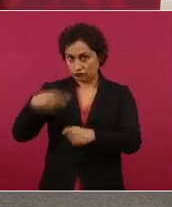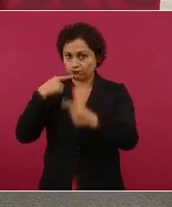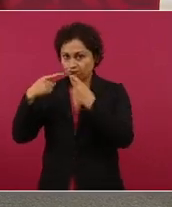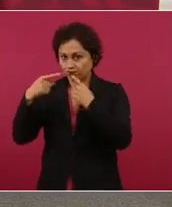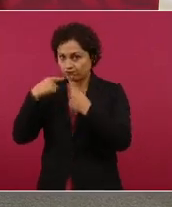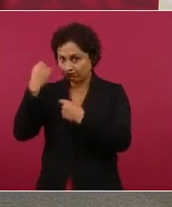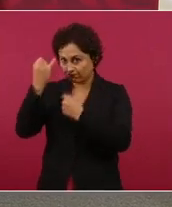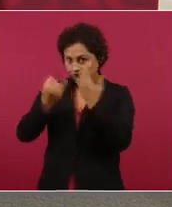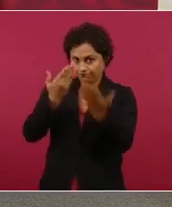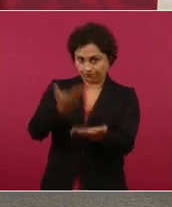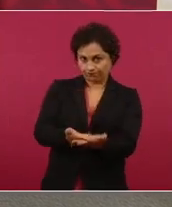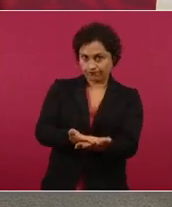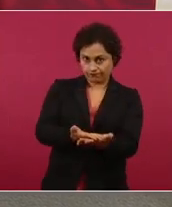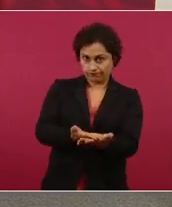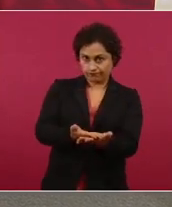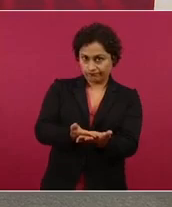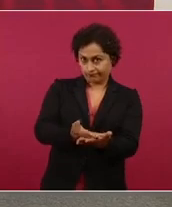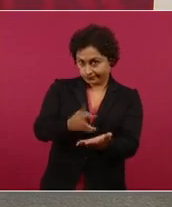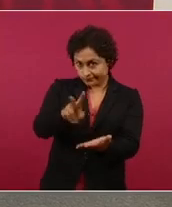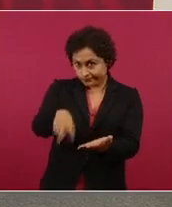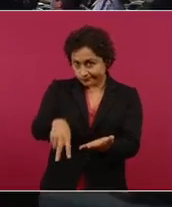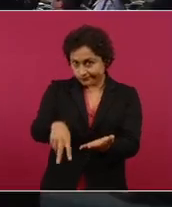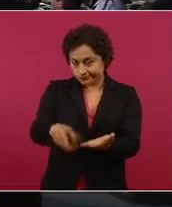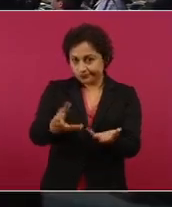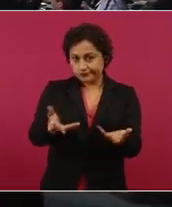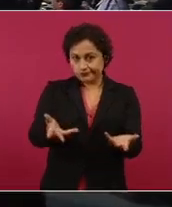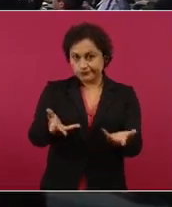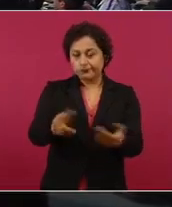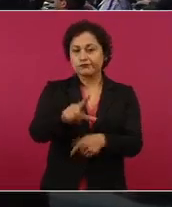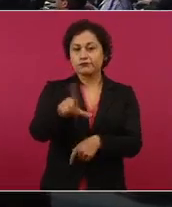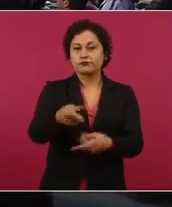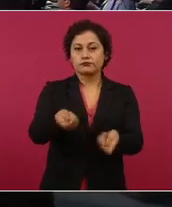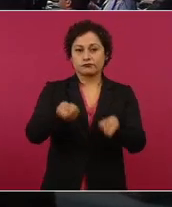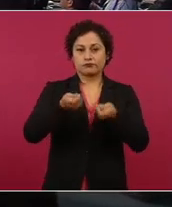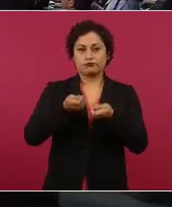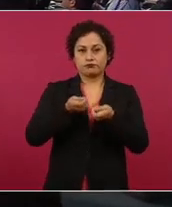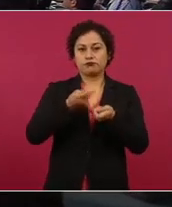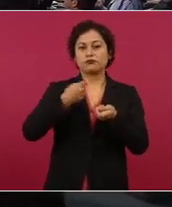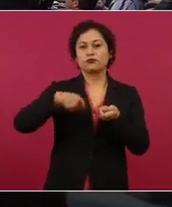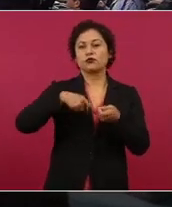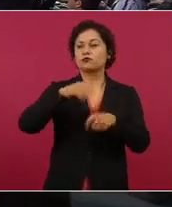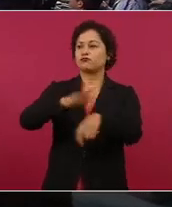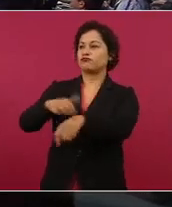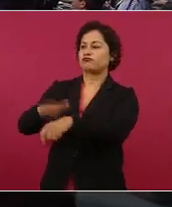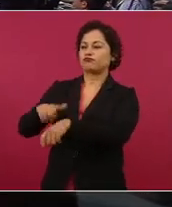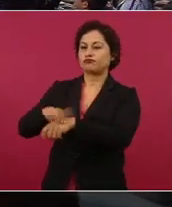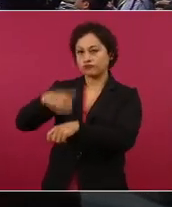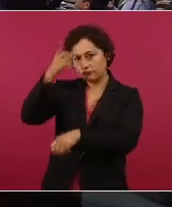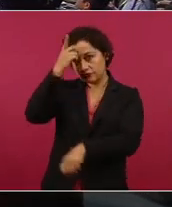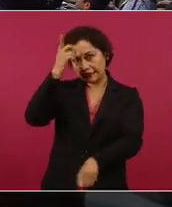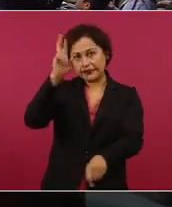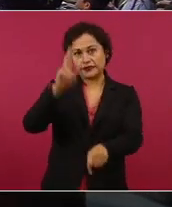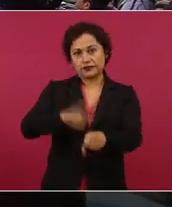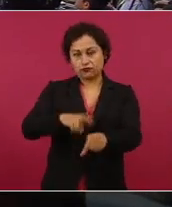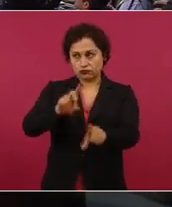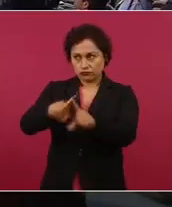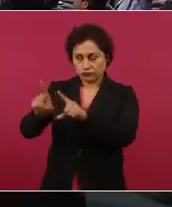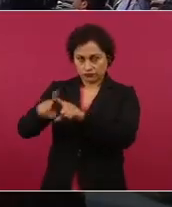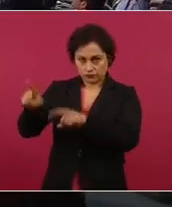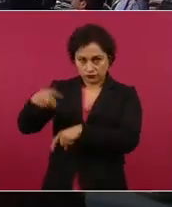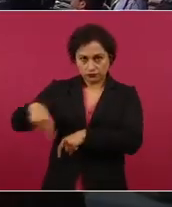¿no? Y nosotros vamos a convocar a los directivos de